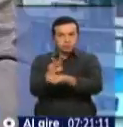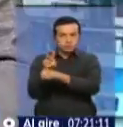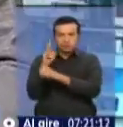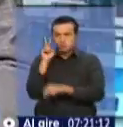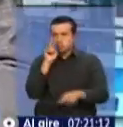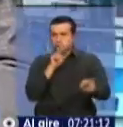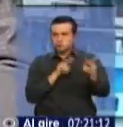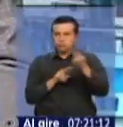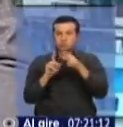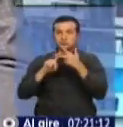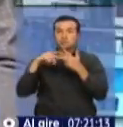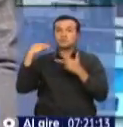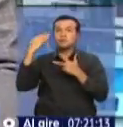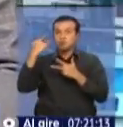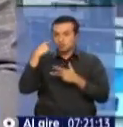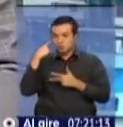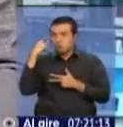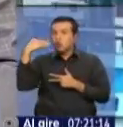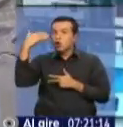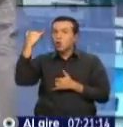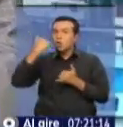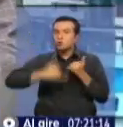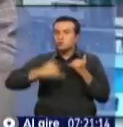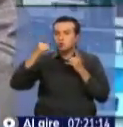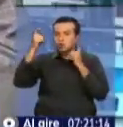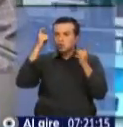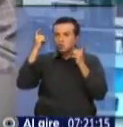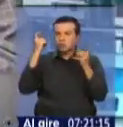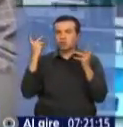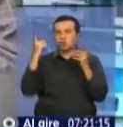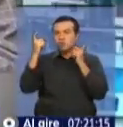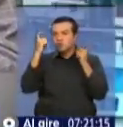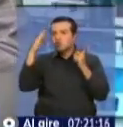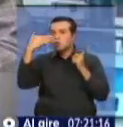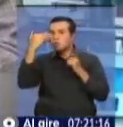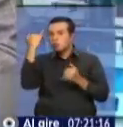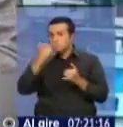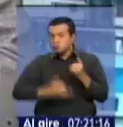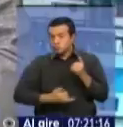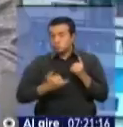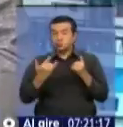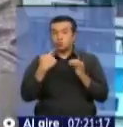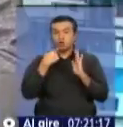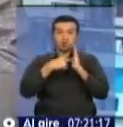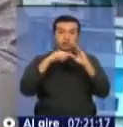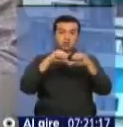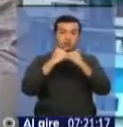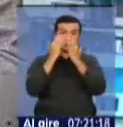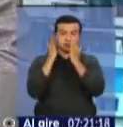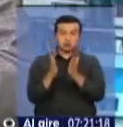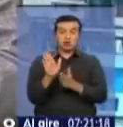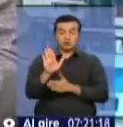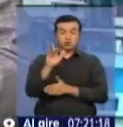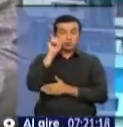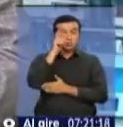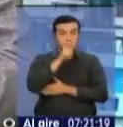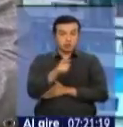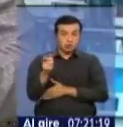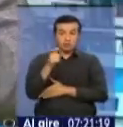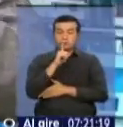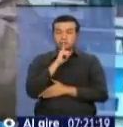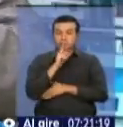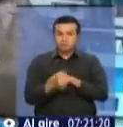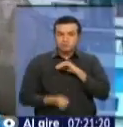concomitante y luego por el control posterior. Pero no solamente el control posterior. Si el asambleísta, el fiscalizador,